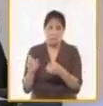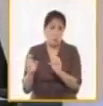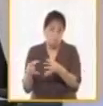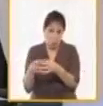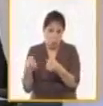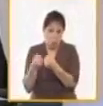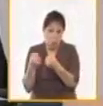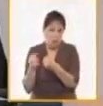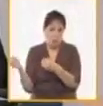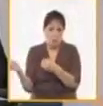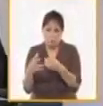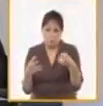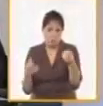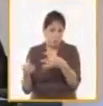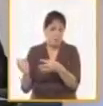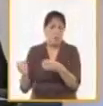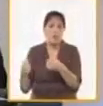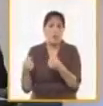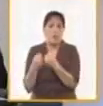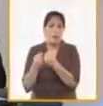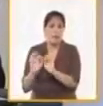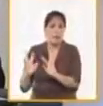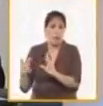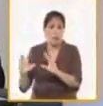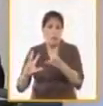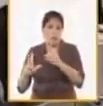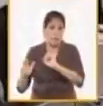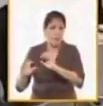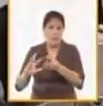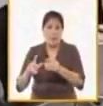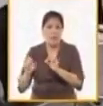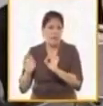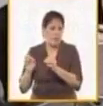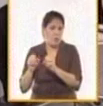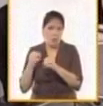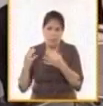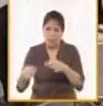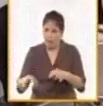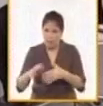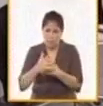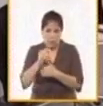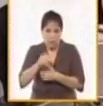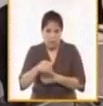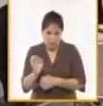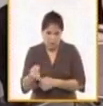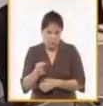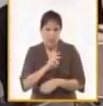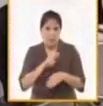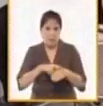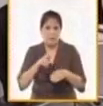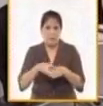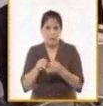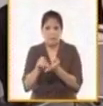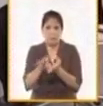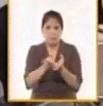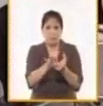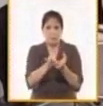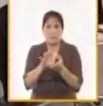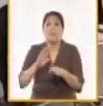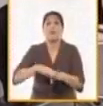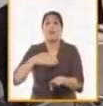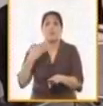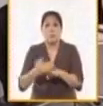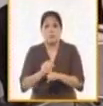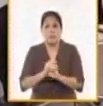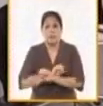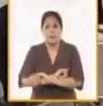se roban. Y eso ha sido un denominador común, ¿no, verdad, embajador? Dentro de estos representantes. Y lo sacan a la luz. Y lo sacan a la luz.